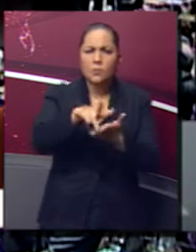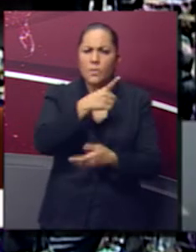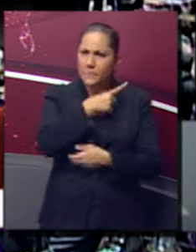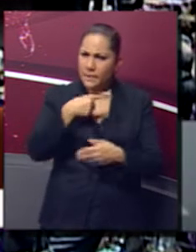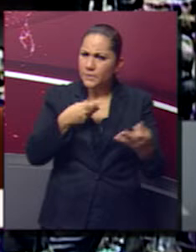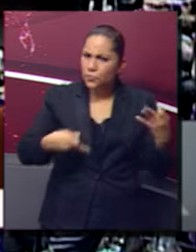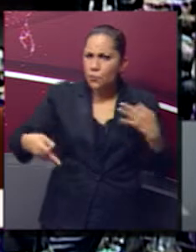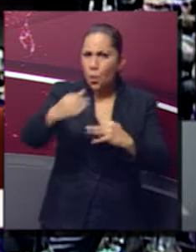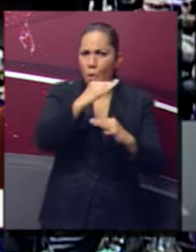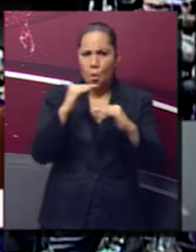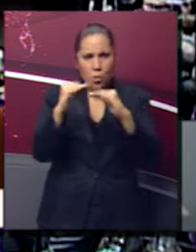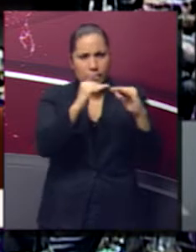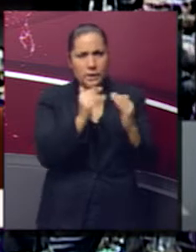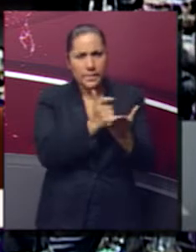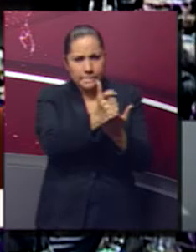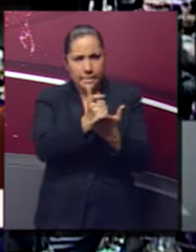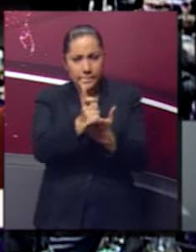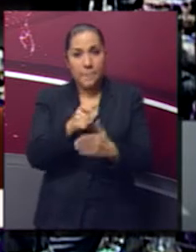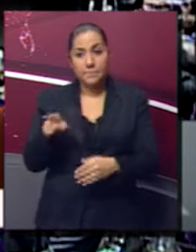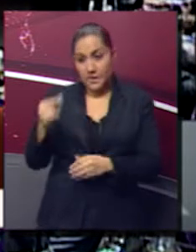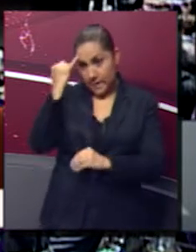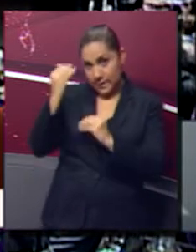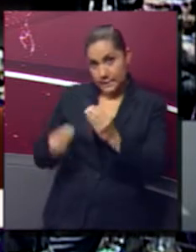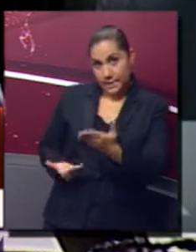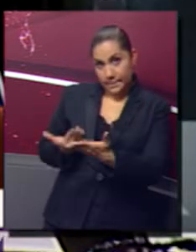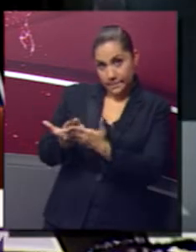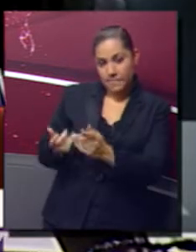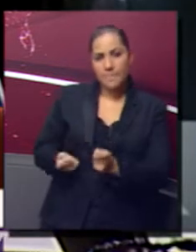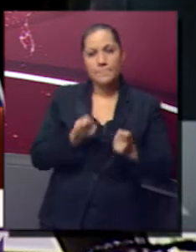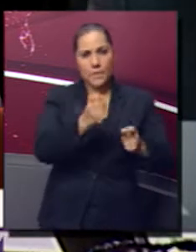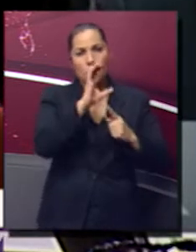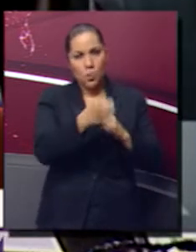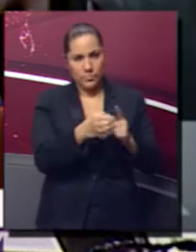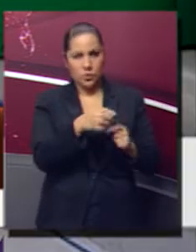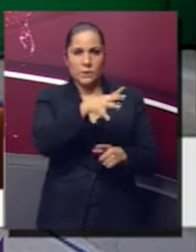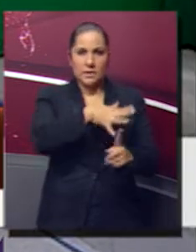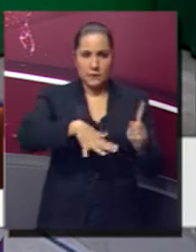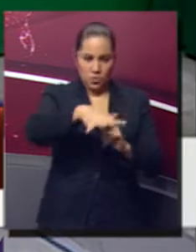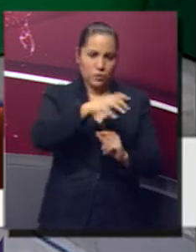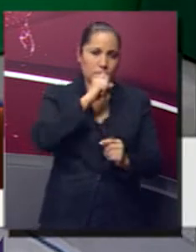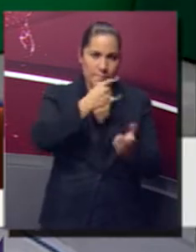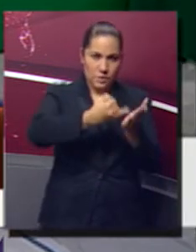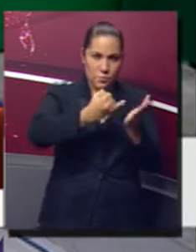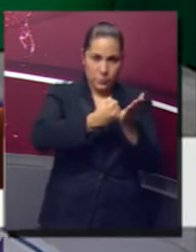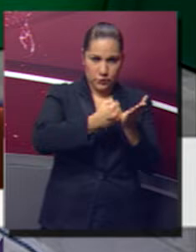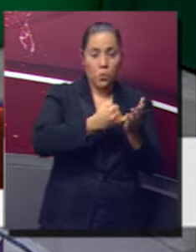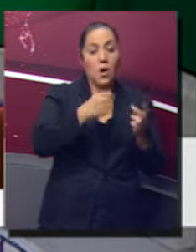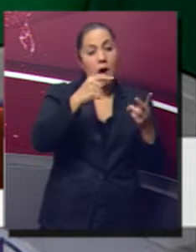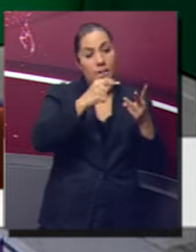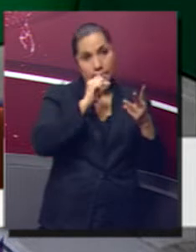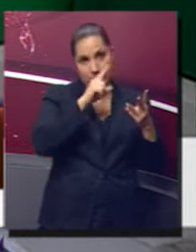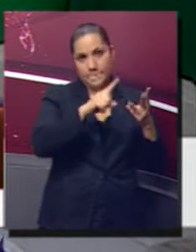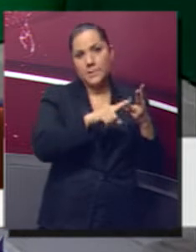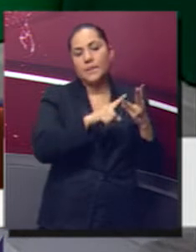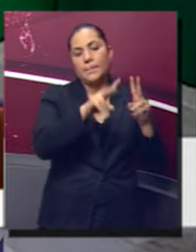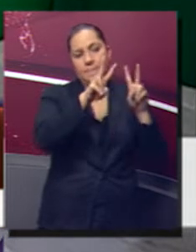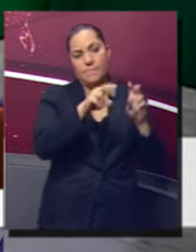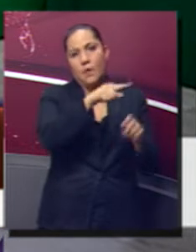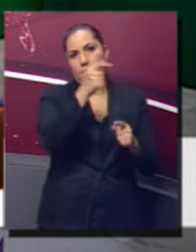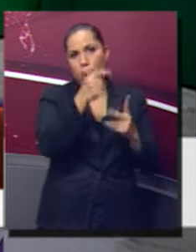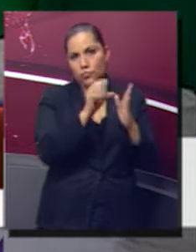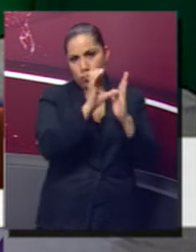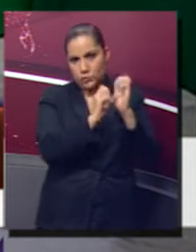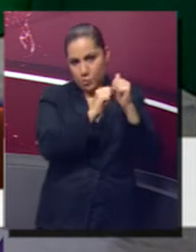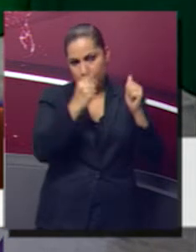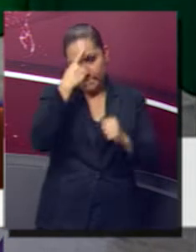Estas iniciativas se turnaron a Comisiones Unidas de Desarrollo Social y de Hacienda y Crédito Público y a la Comisión de Puntos Constitucionales, respectivamente,